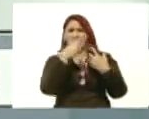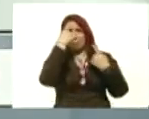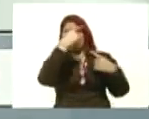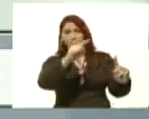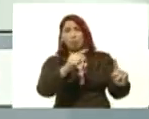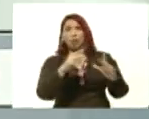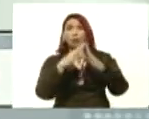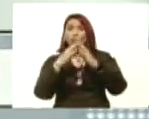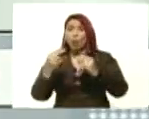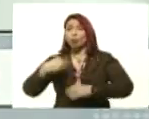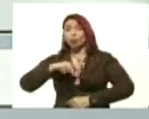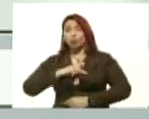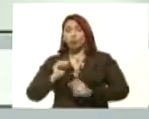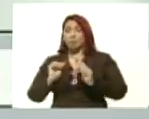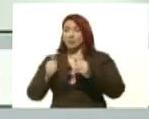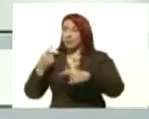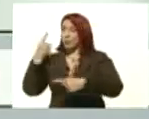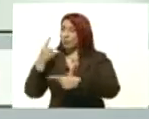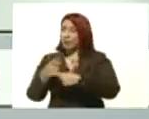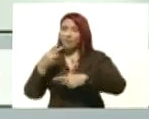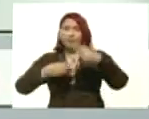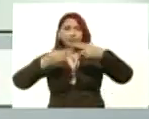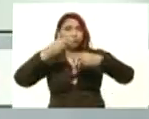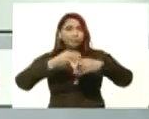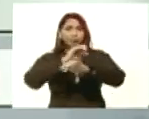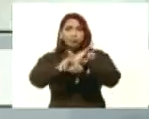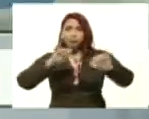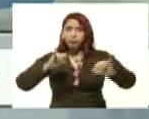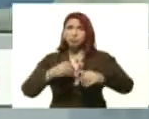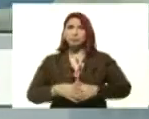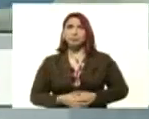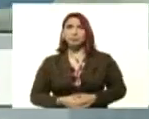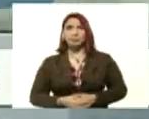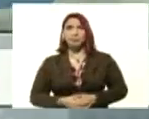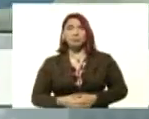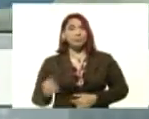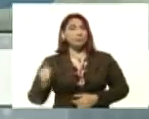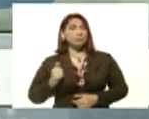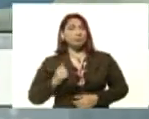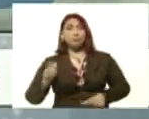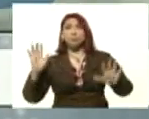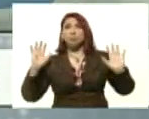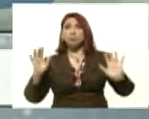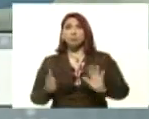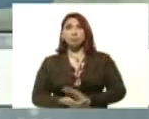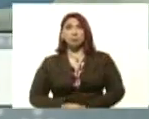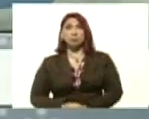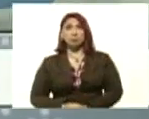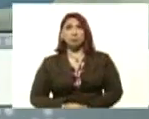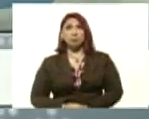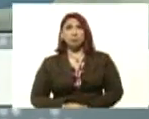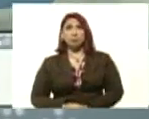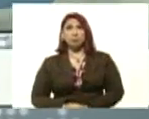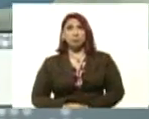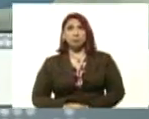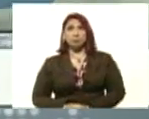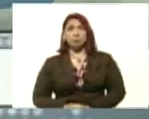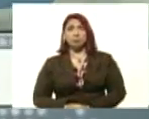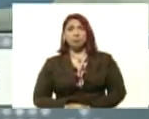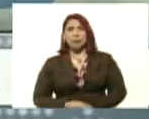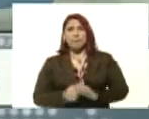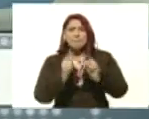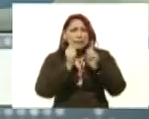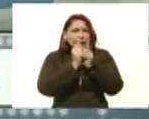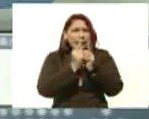que empecemos hay que concluirlo, hay que terminarlo, sea lo que sea. Así sea la cosa más pequeña en la